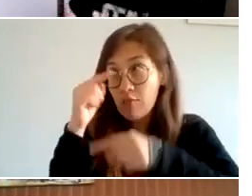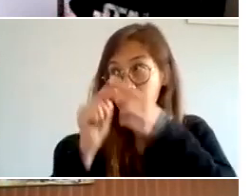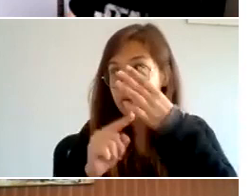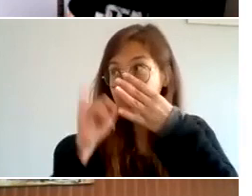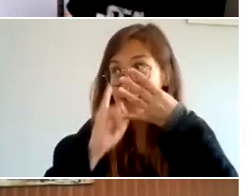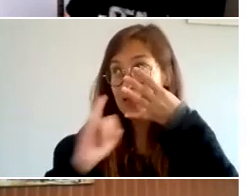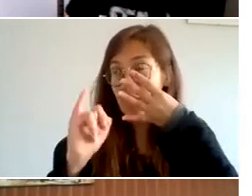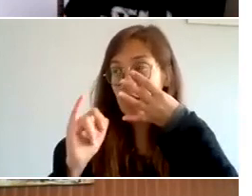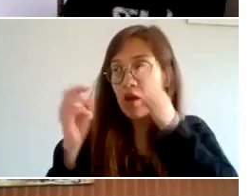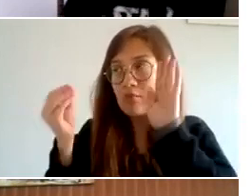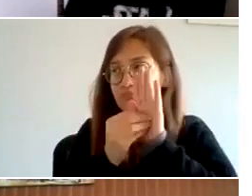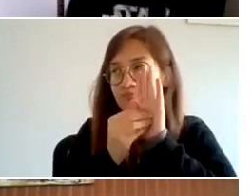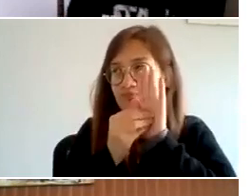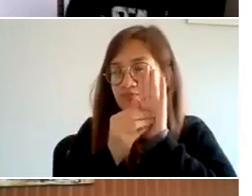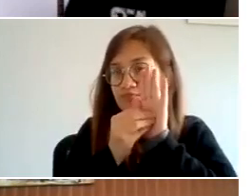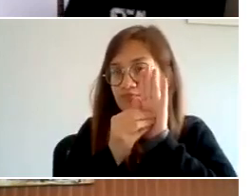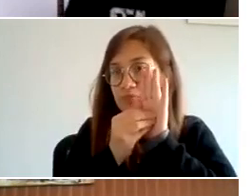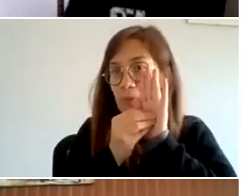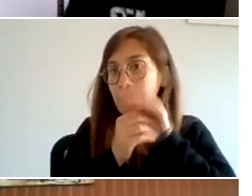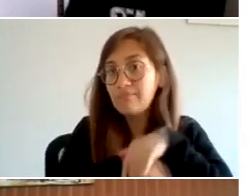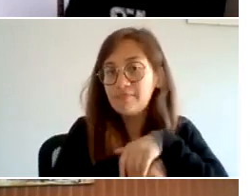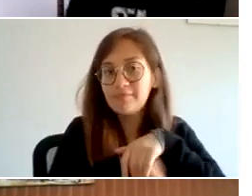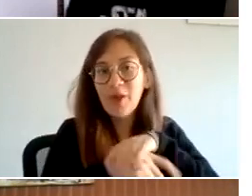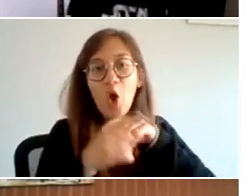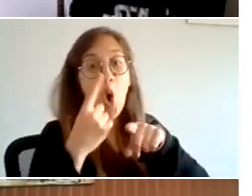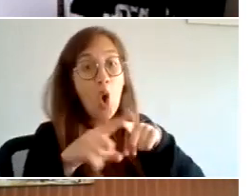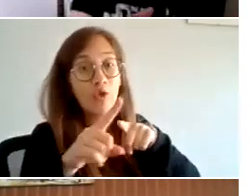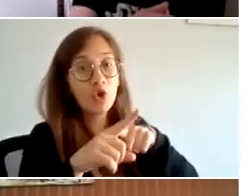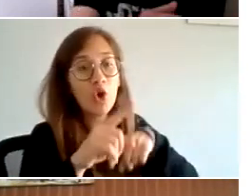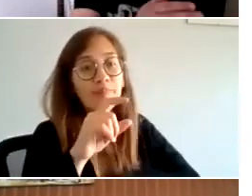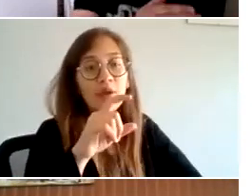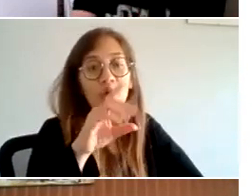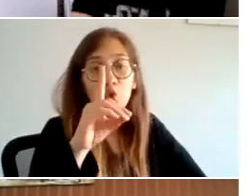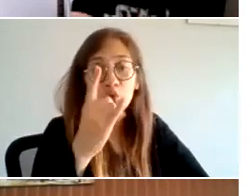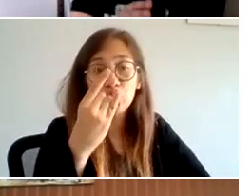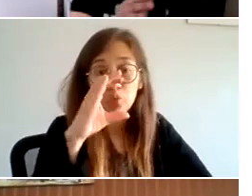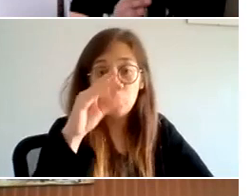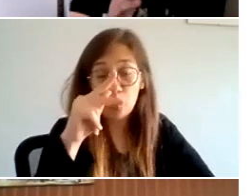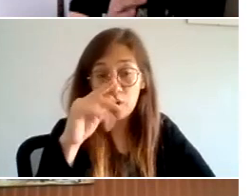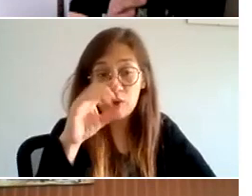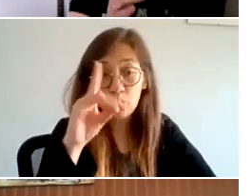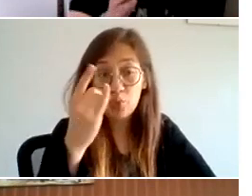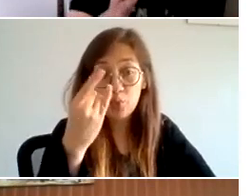que tú realizas. Así también existen varias versiones, por ejemplo, Quant